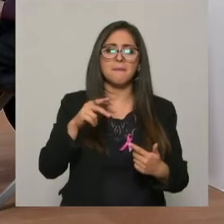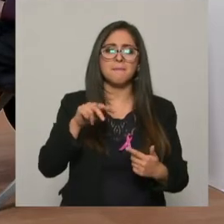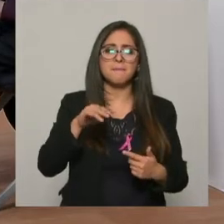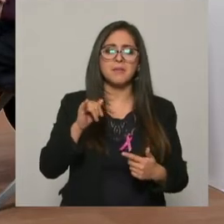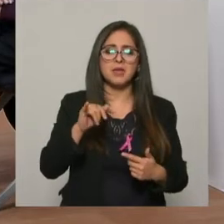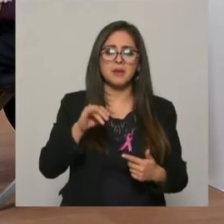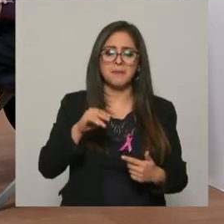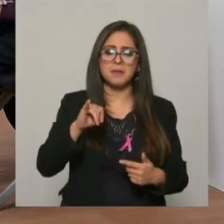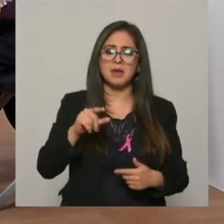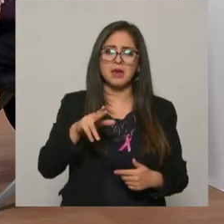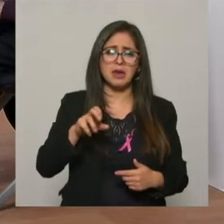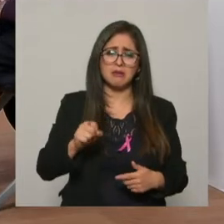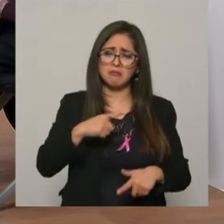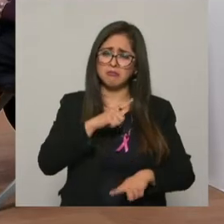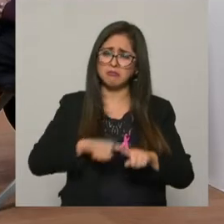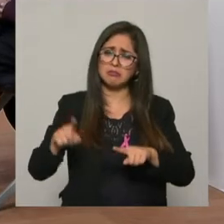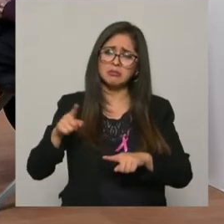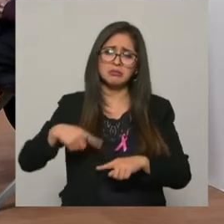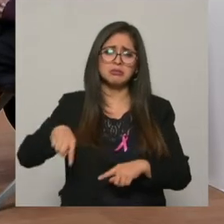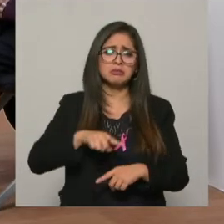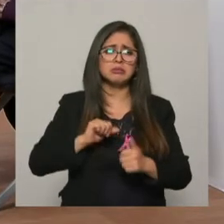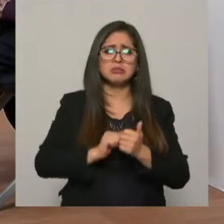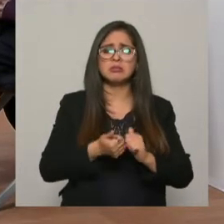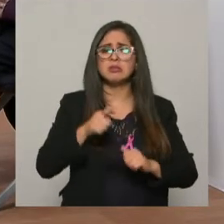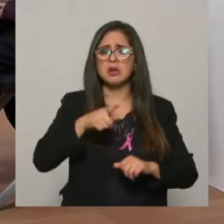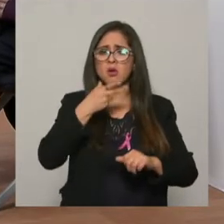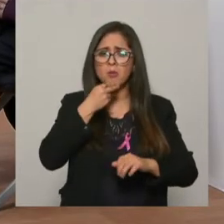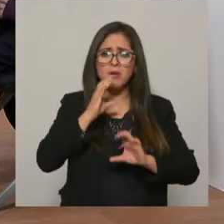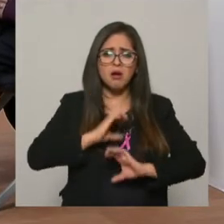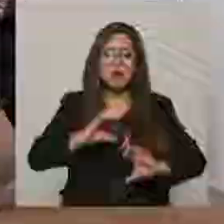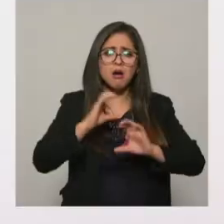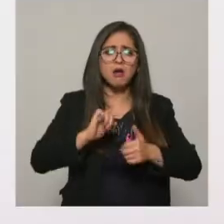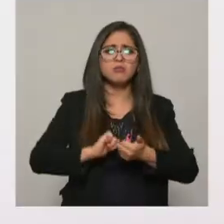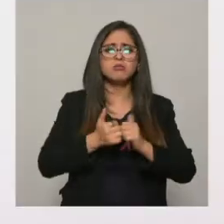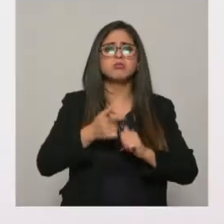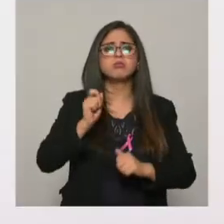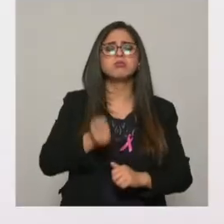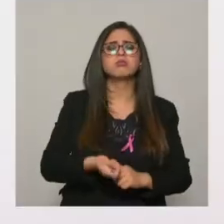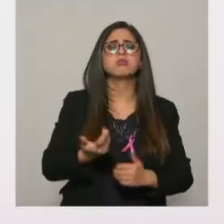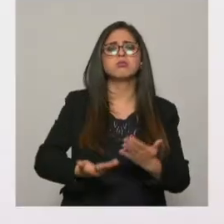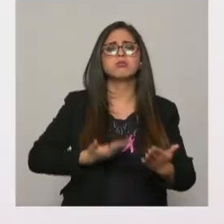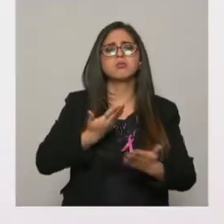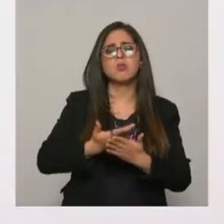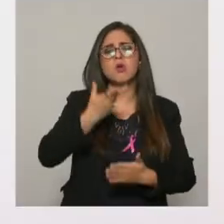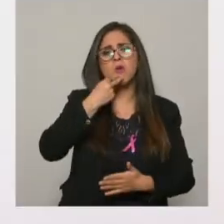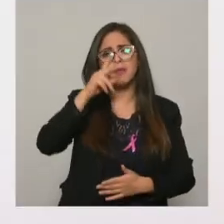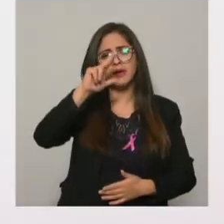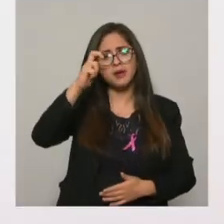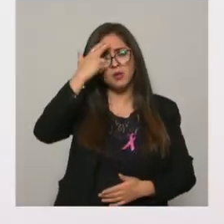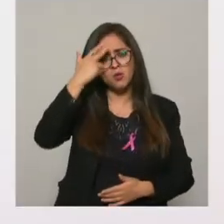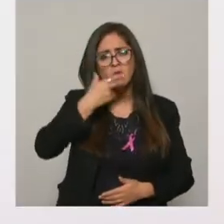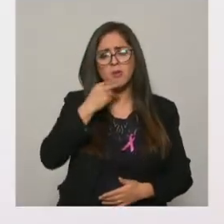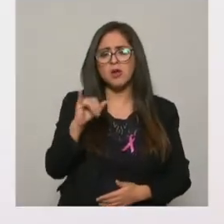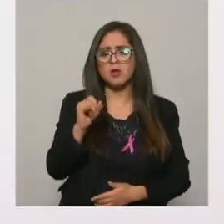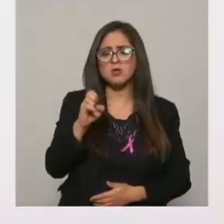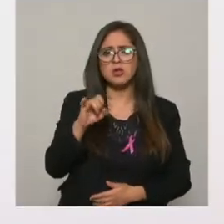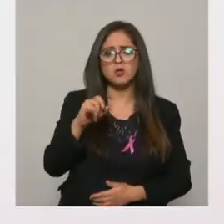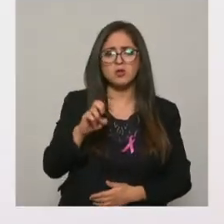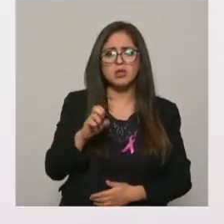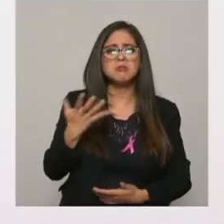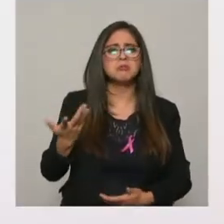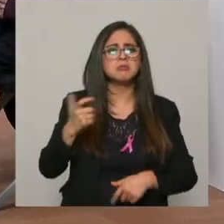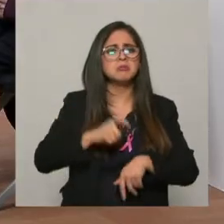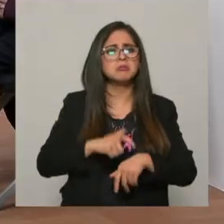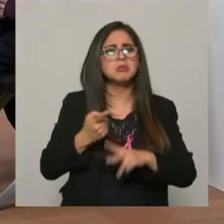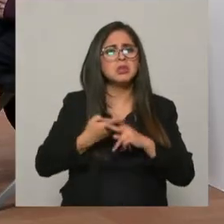de 20 artistas que van a hacer un sentido homenaje a José José. ¿A qué hora inicia? A partir de las